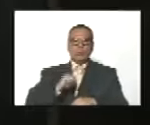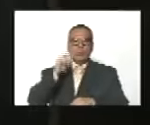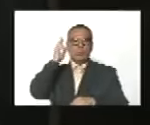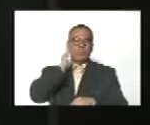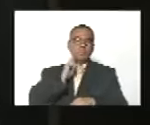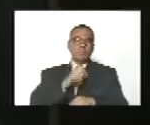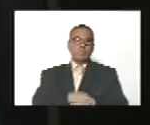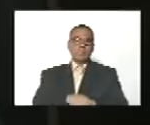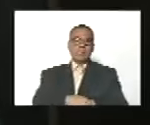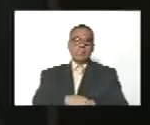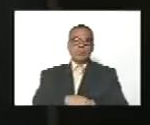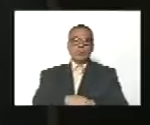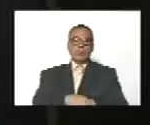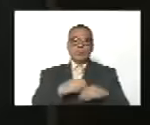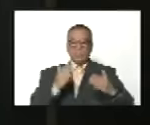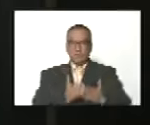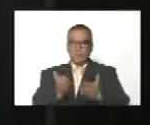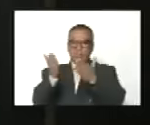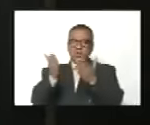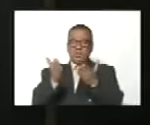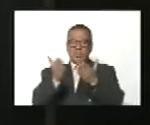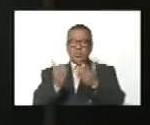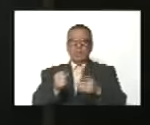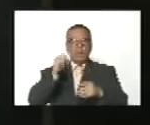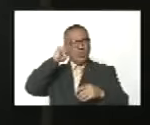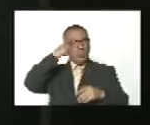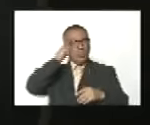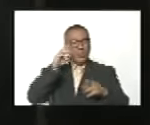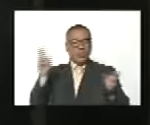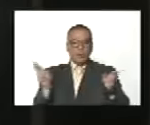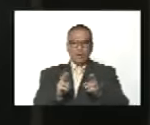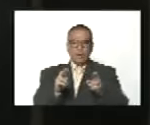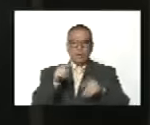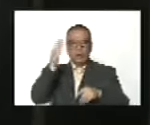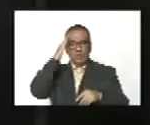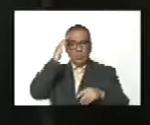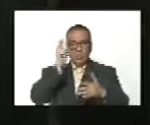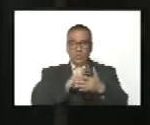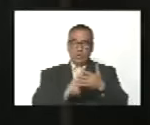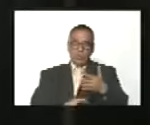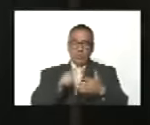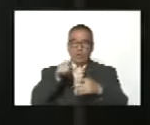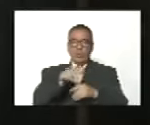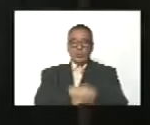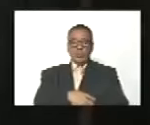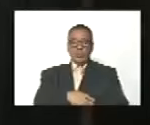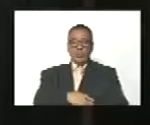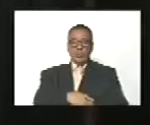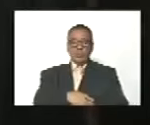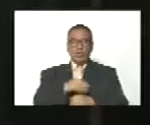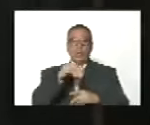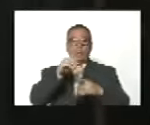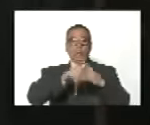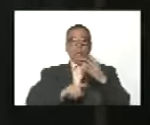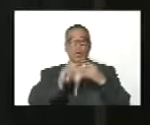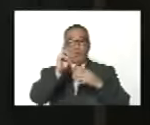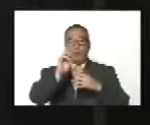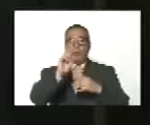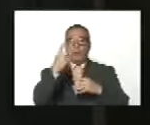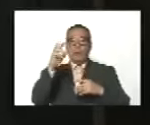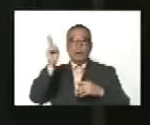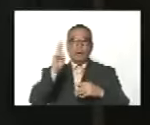Bolívar. Sirva este breve recuerdo como homenaje a quien supo leer críticamente el ocaso de la Primera